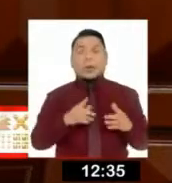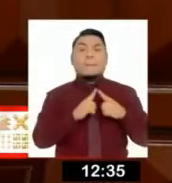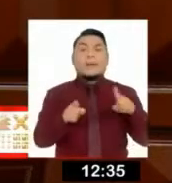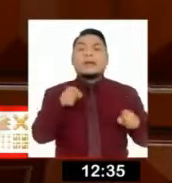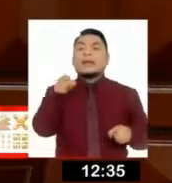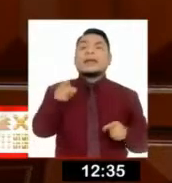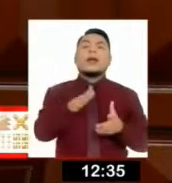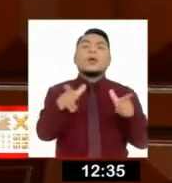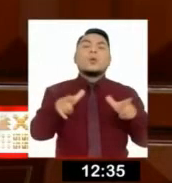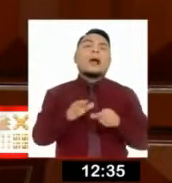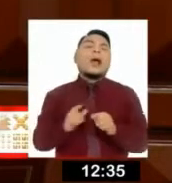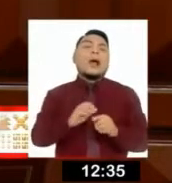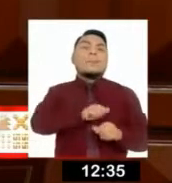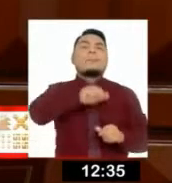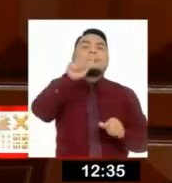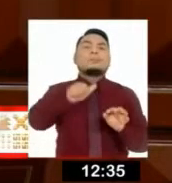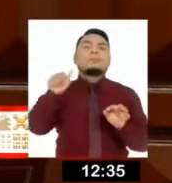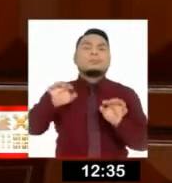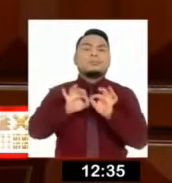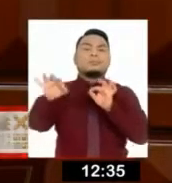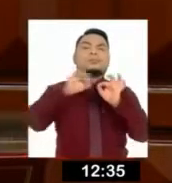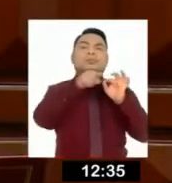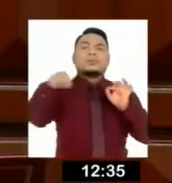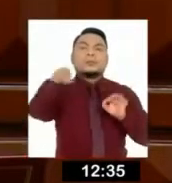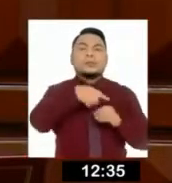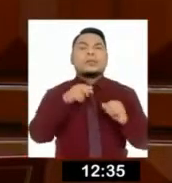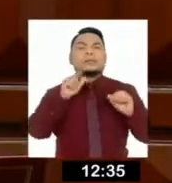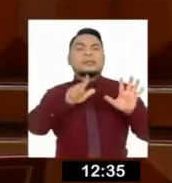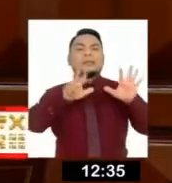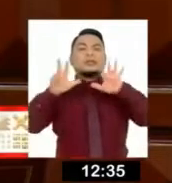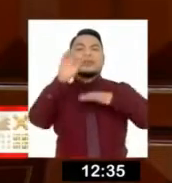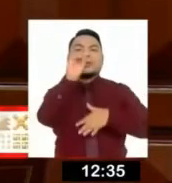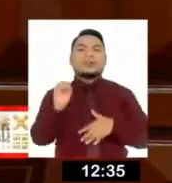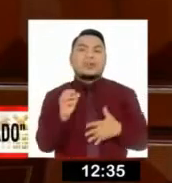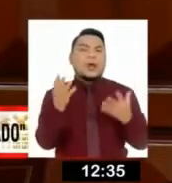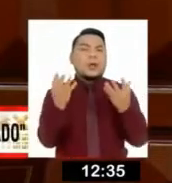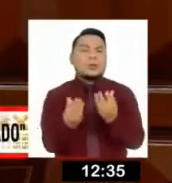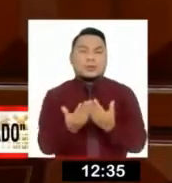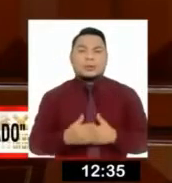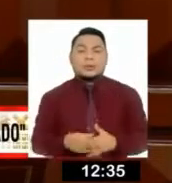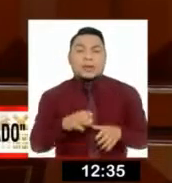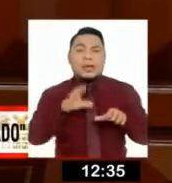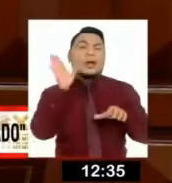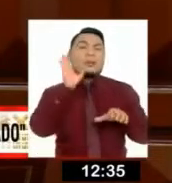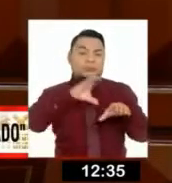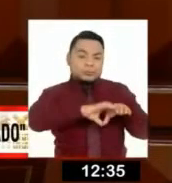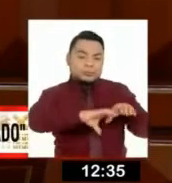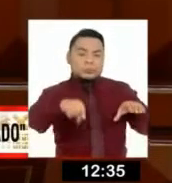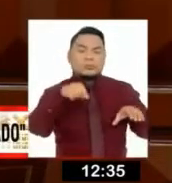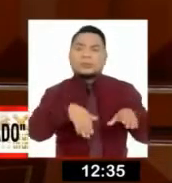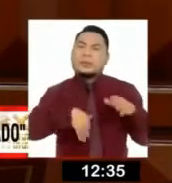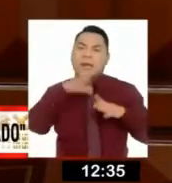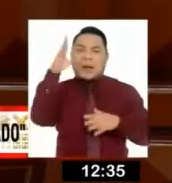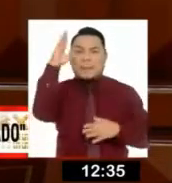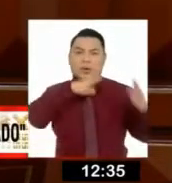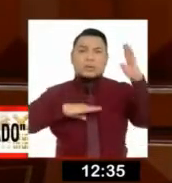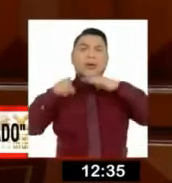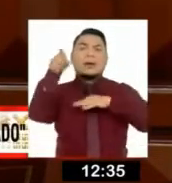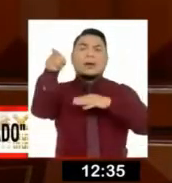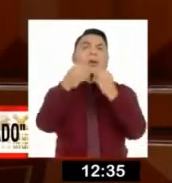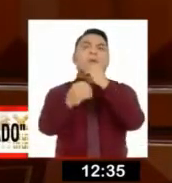mientras que en el ámbito rural solo al 78%. El alcantarillado todavía es más